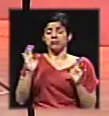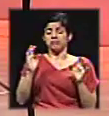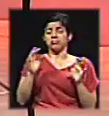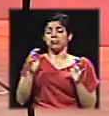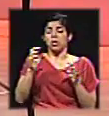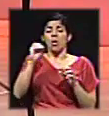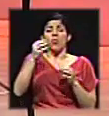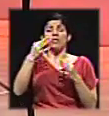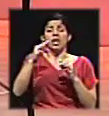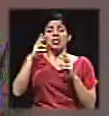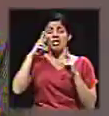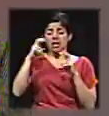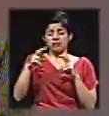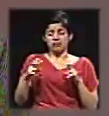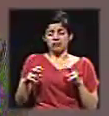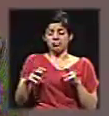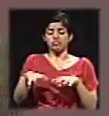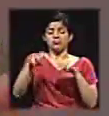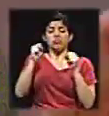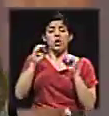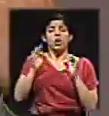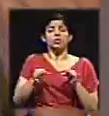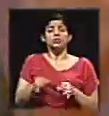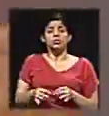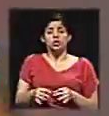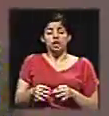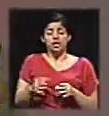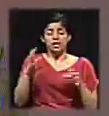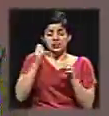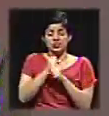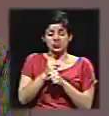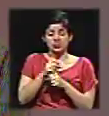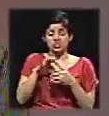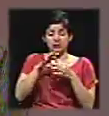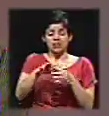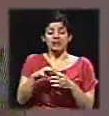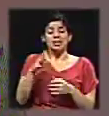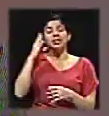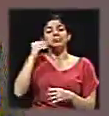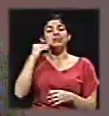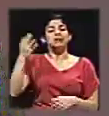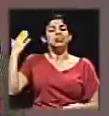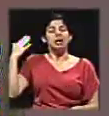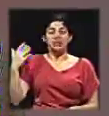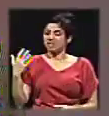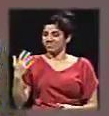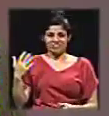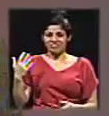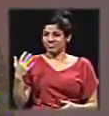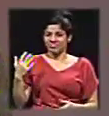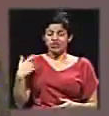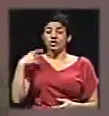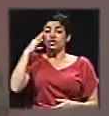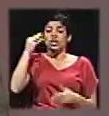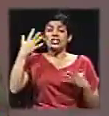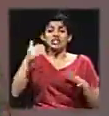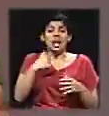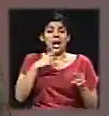o tratar de analizarlo y sacar conclusiones a partir de las experiencias anteriores. Uh-huh. Yo creo que hay gente